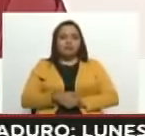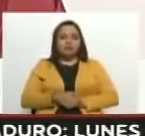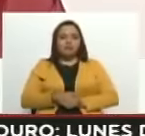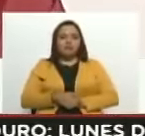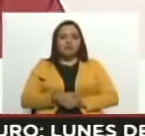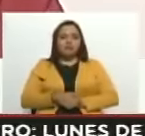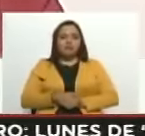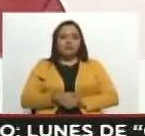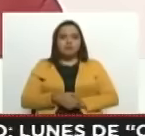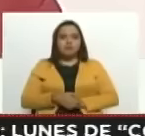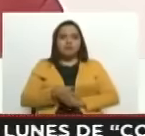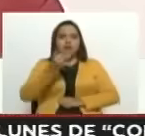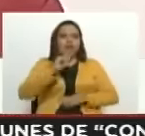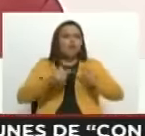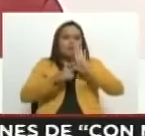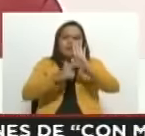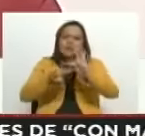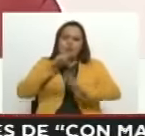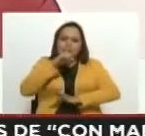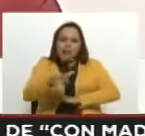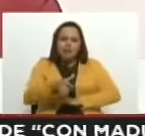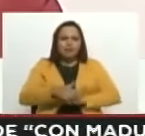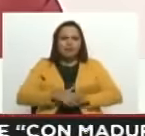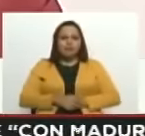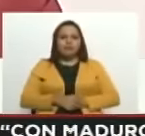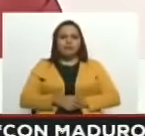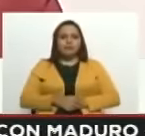Los deja extremadamente mal.